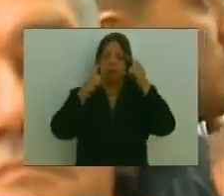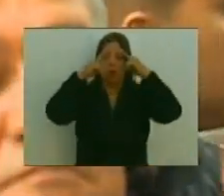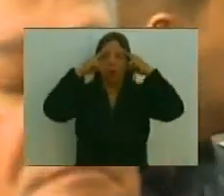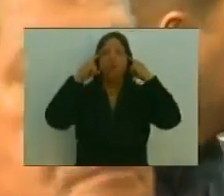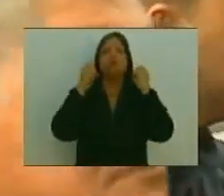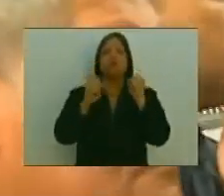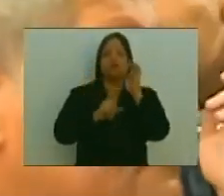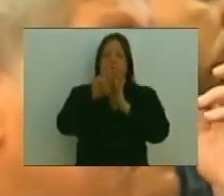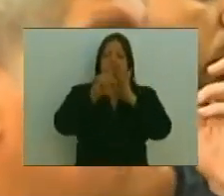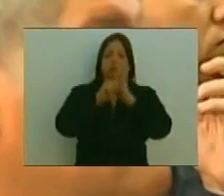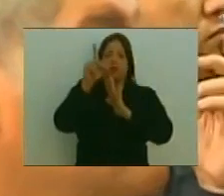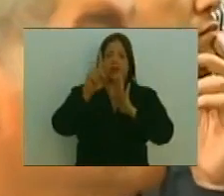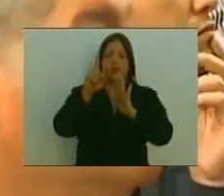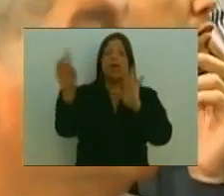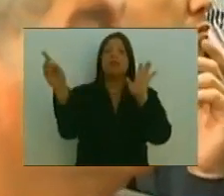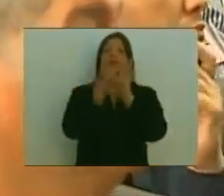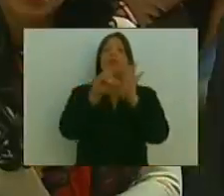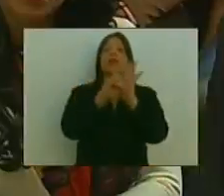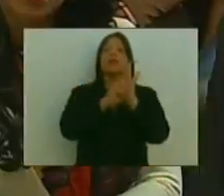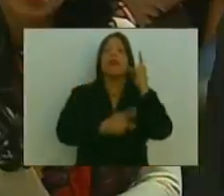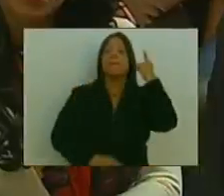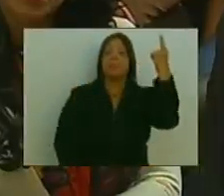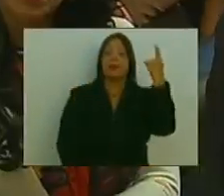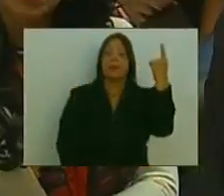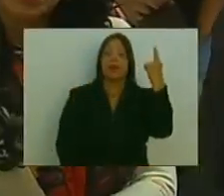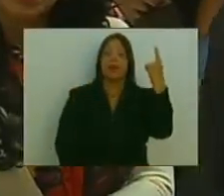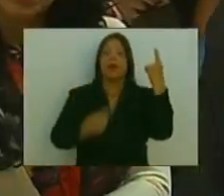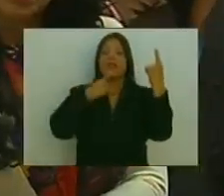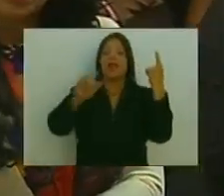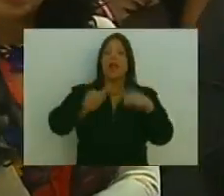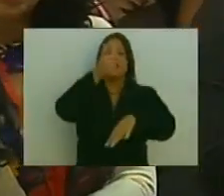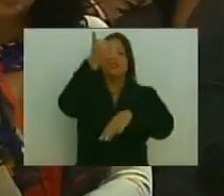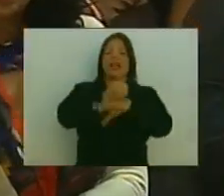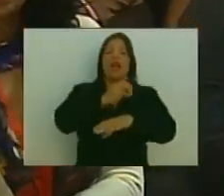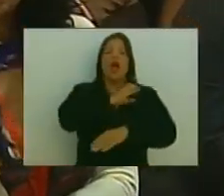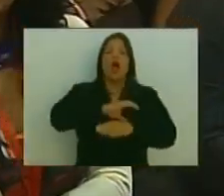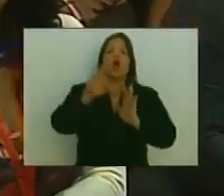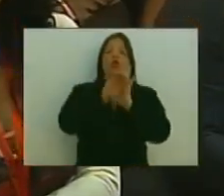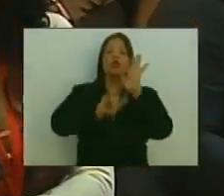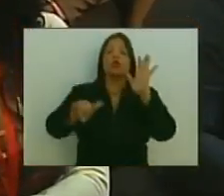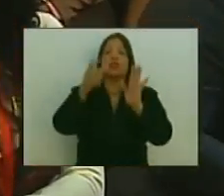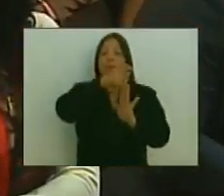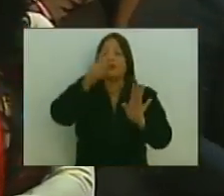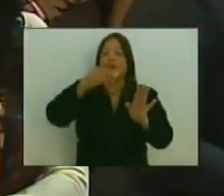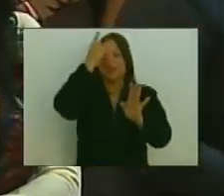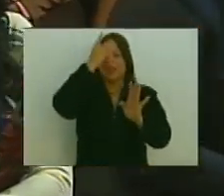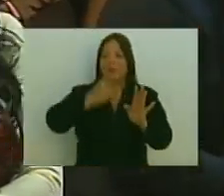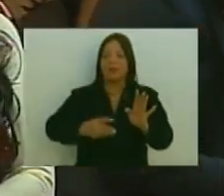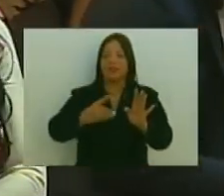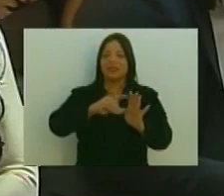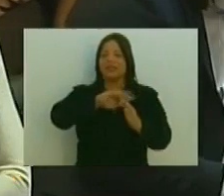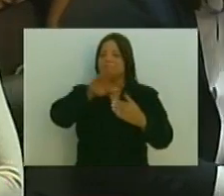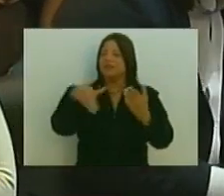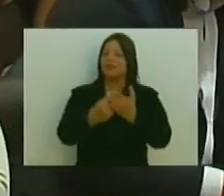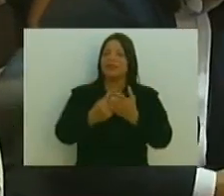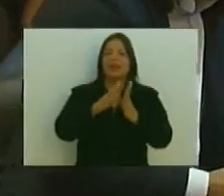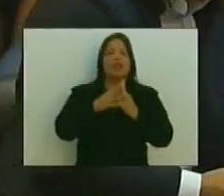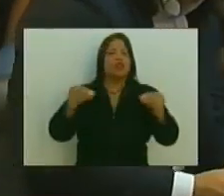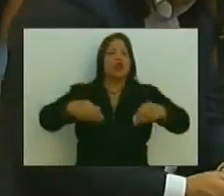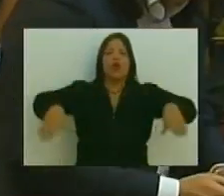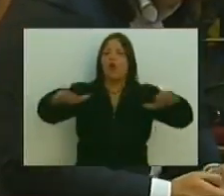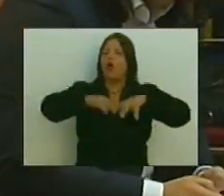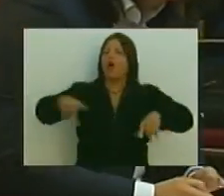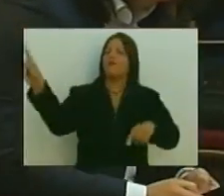integral. Decreta, primero, declarar instalada la constituyente para personas con discapacidad en todo el